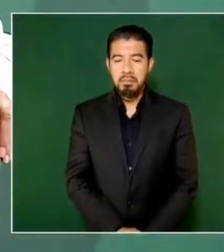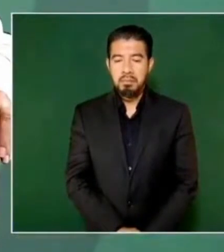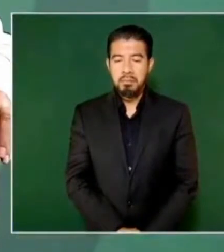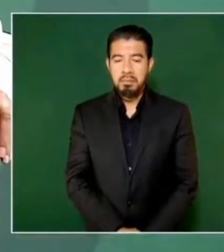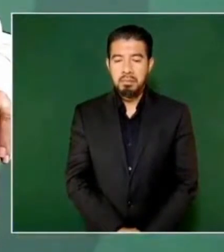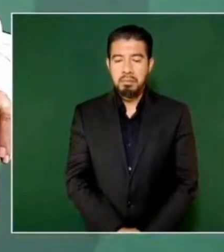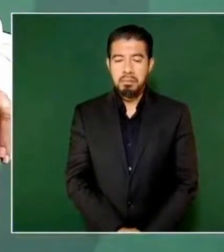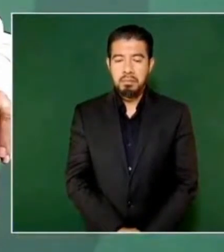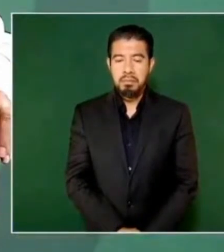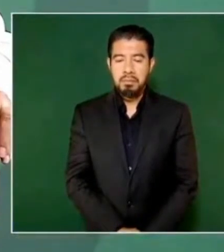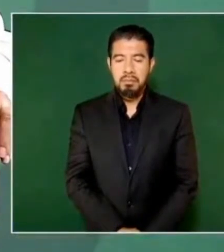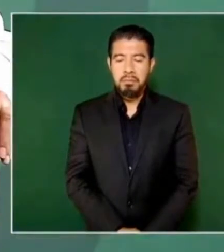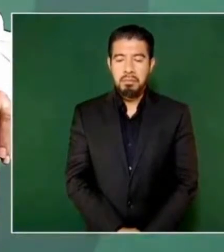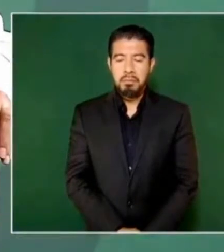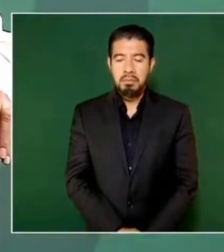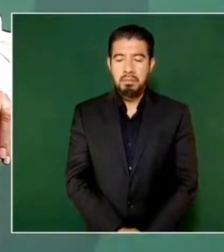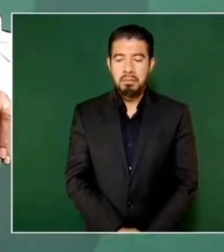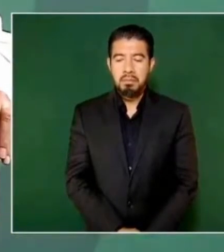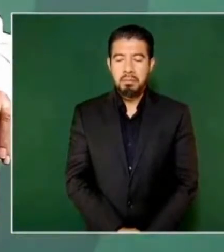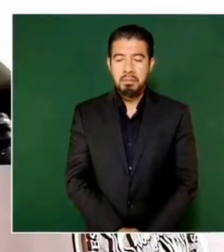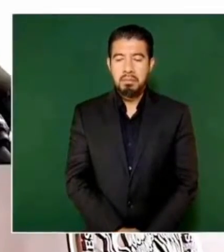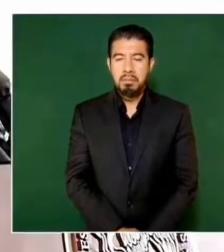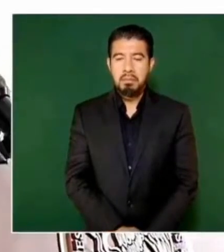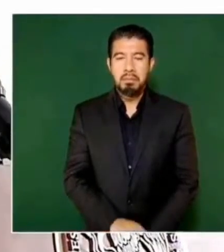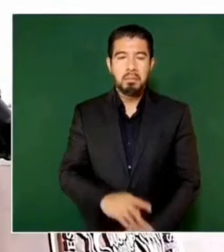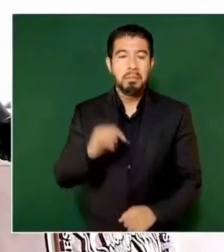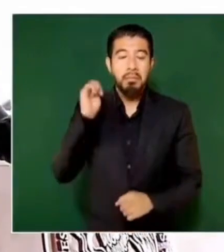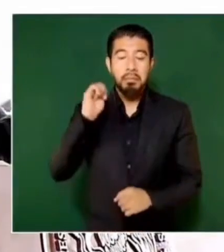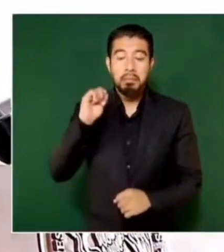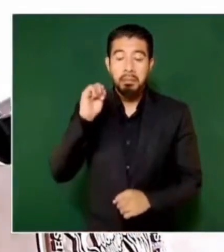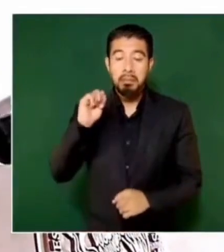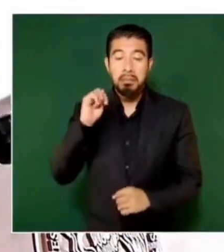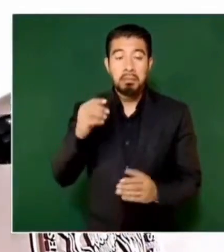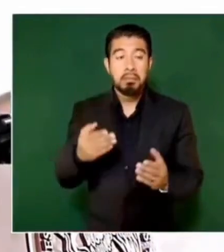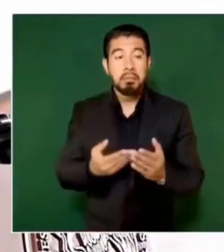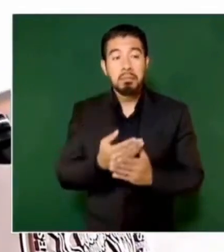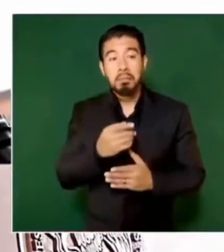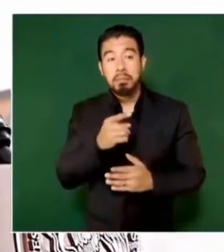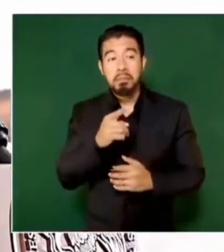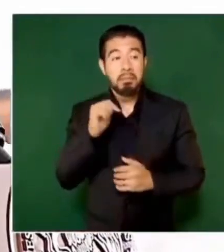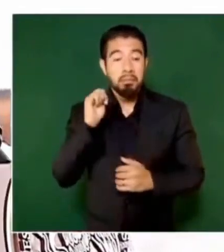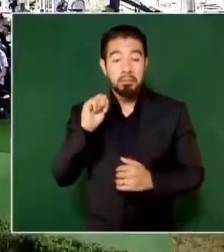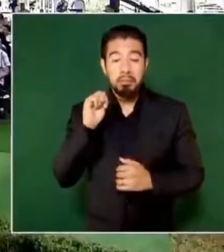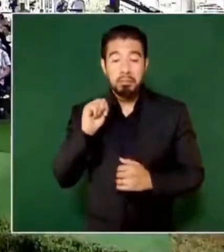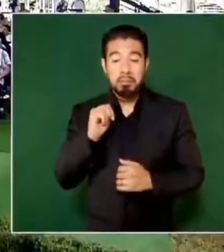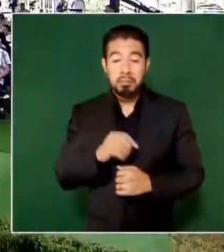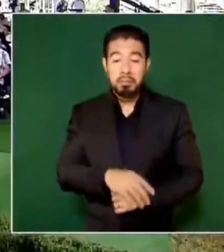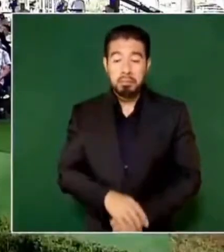Tabasco.